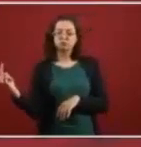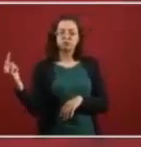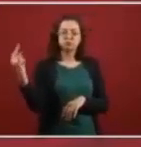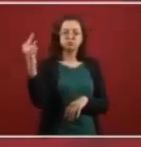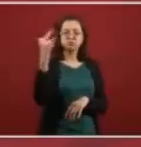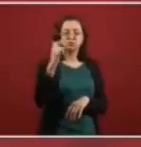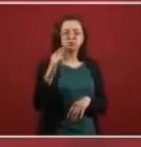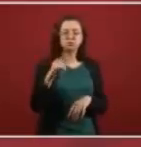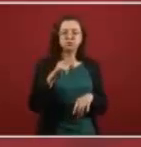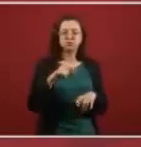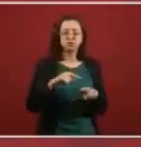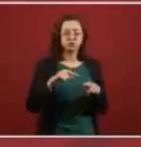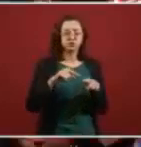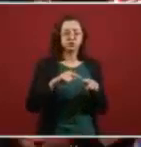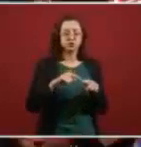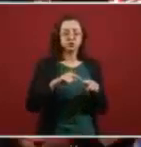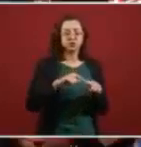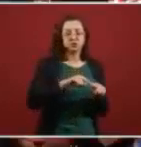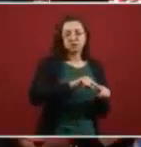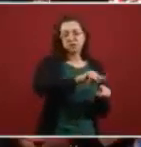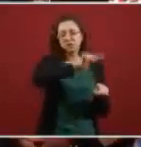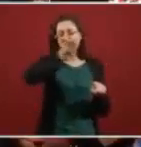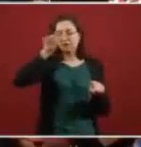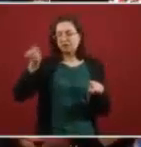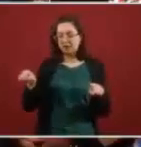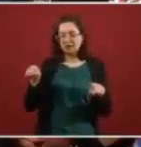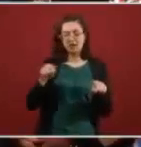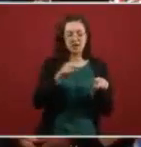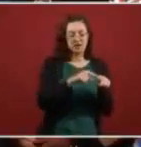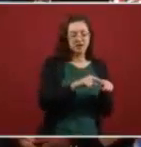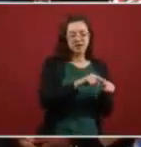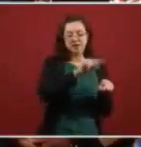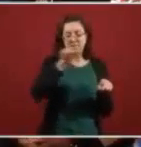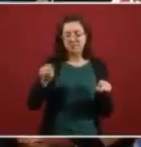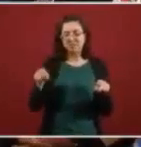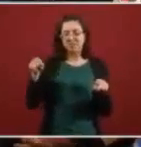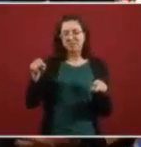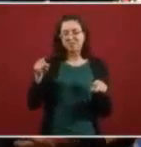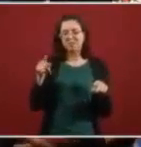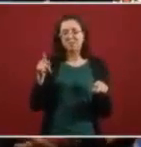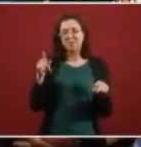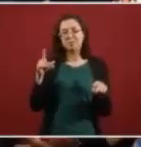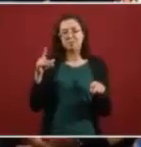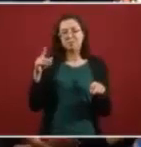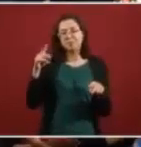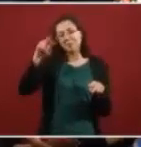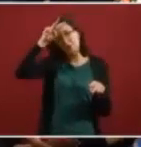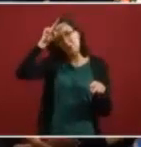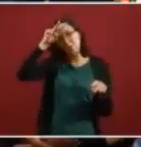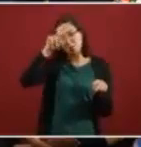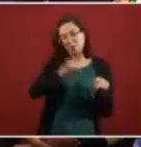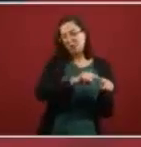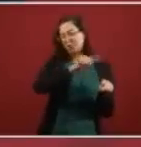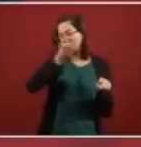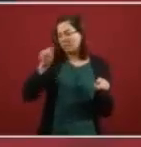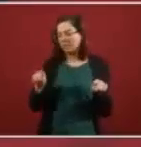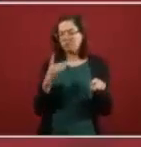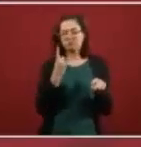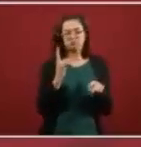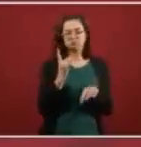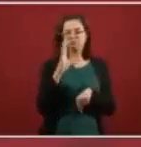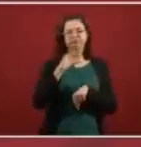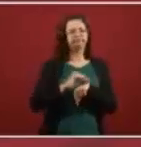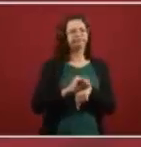volar de asunción hacia perú tienes que cruzar el espacio a globalismo y ya no iba más o te